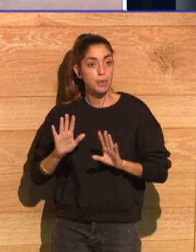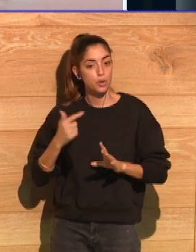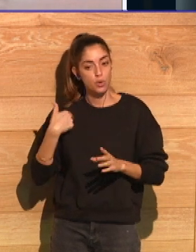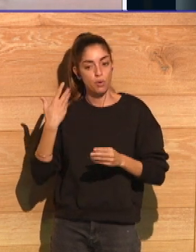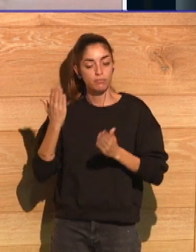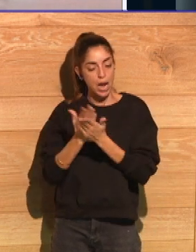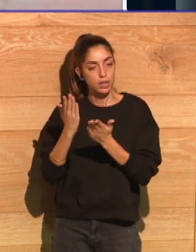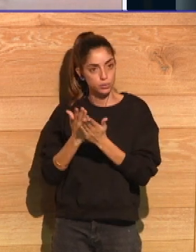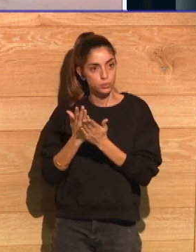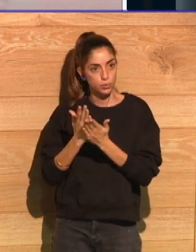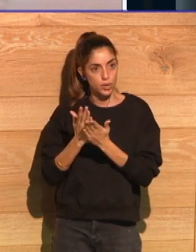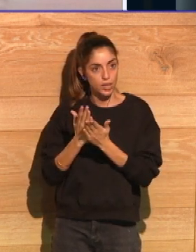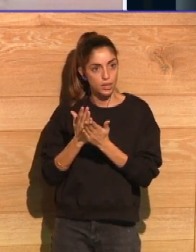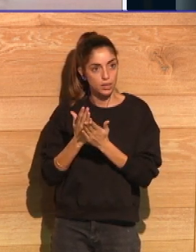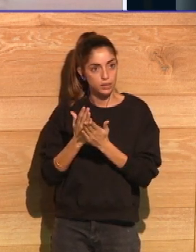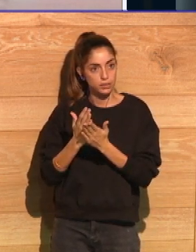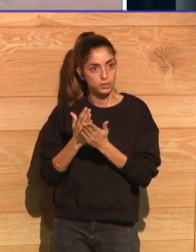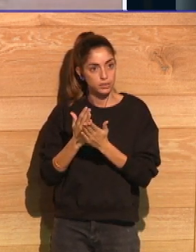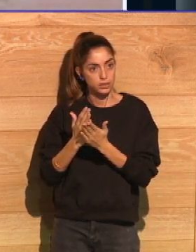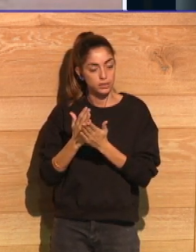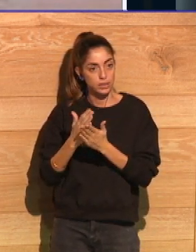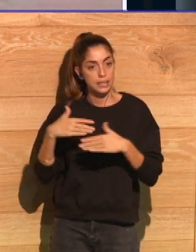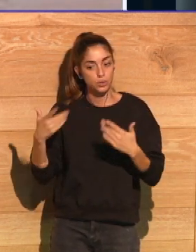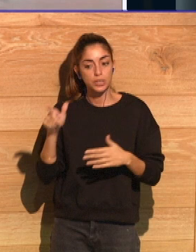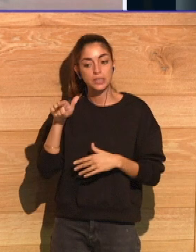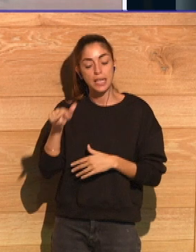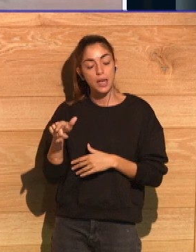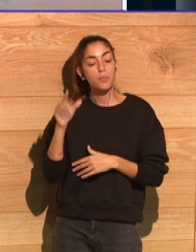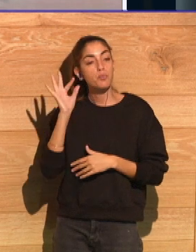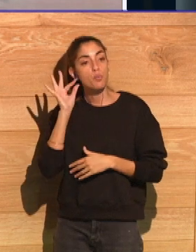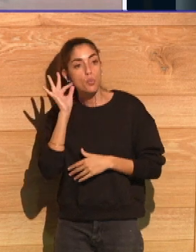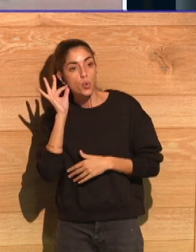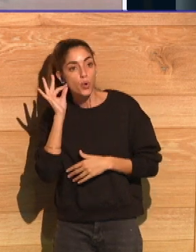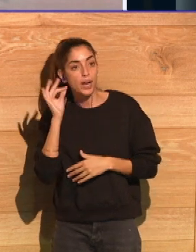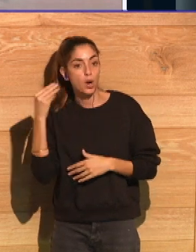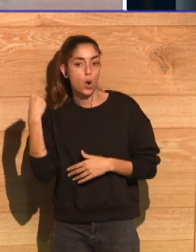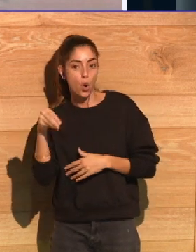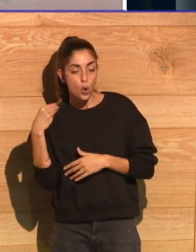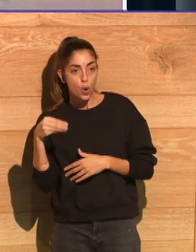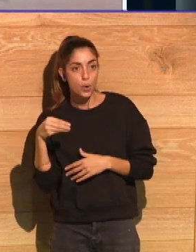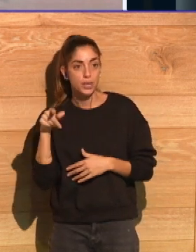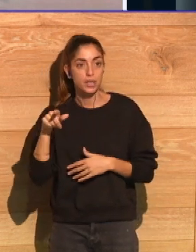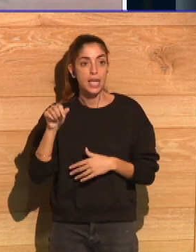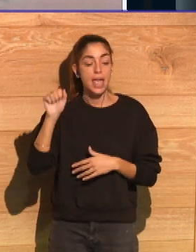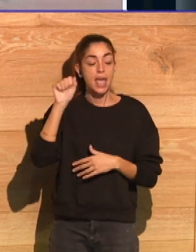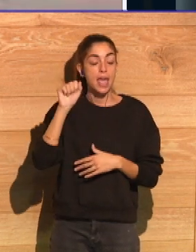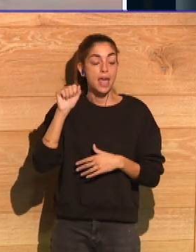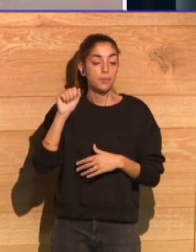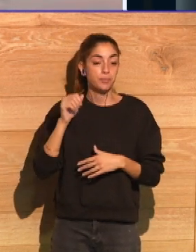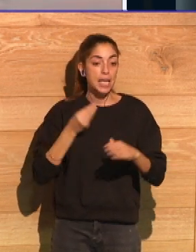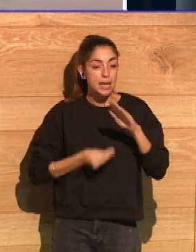bueno, era una mujer joven. Bueno, nació en 1820.